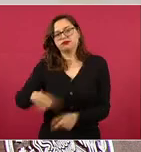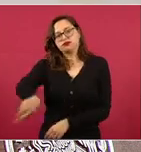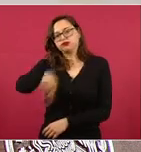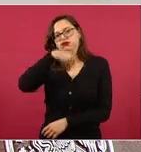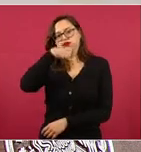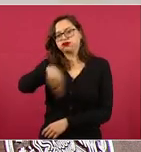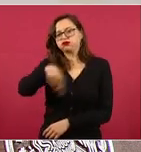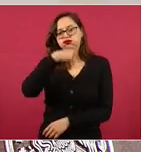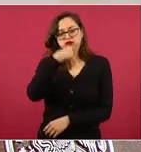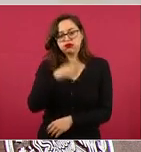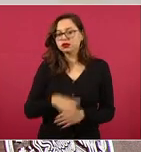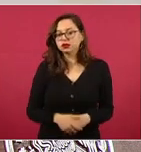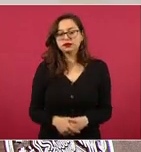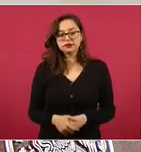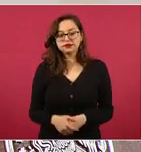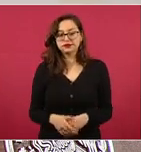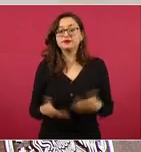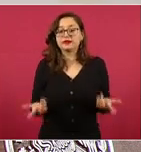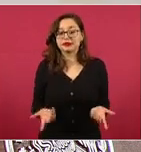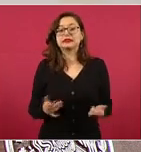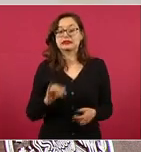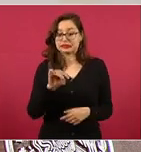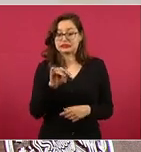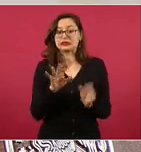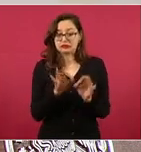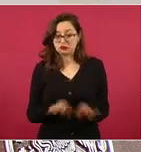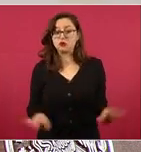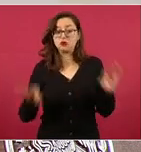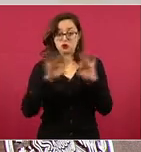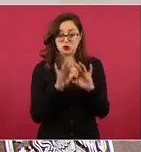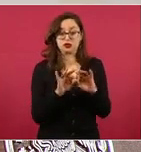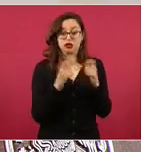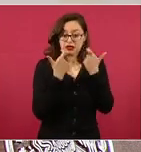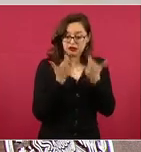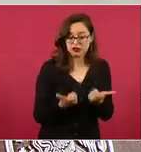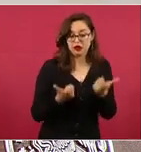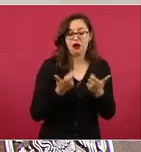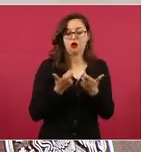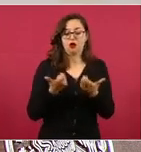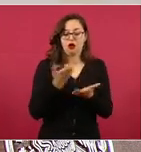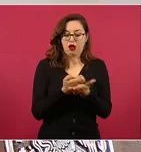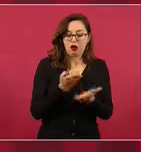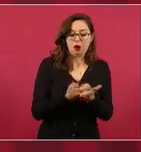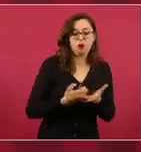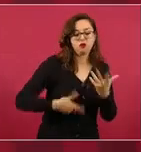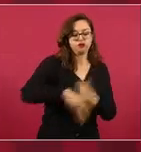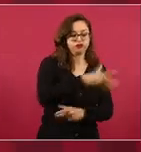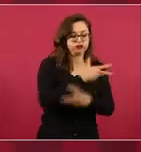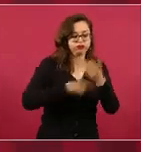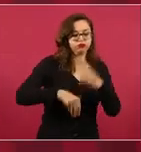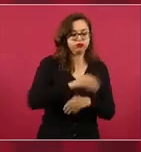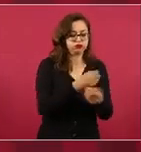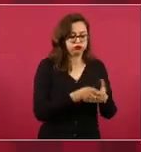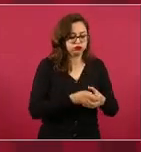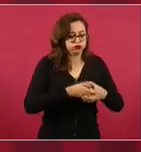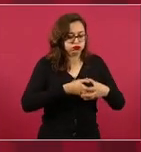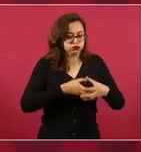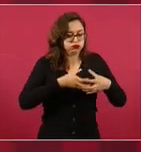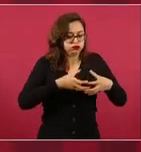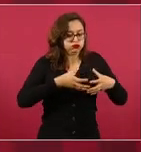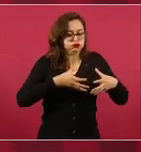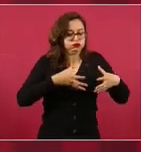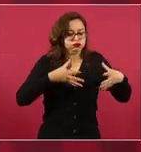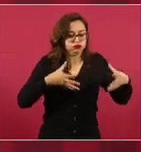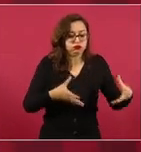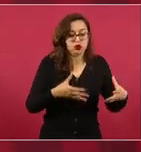El reto es que logremos el bienestar material, el bienestar del alma